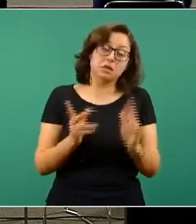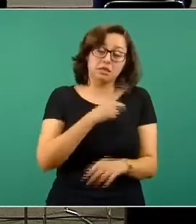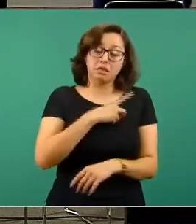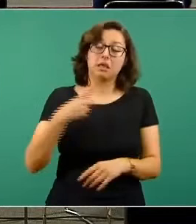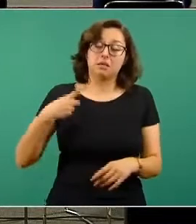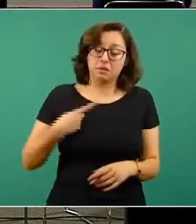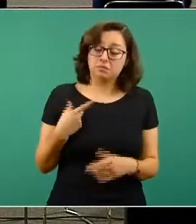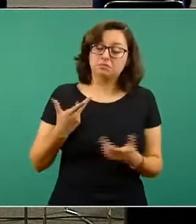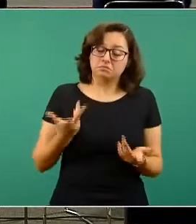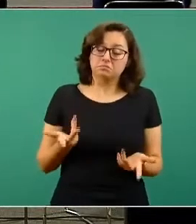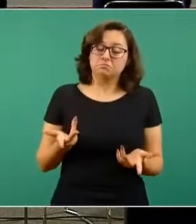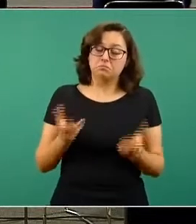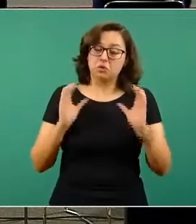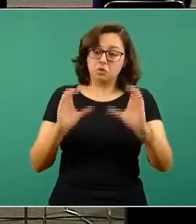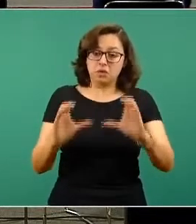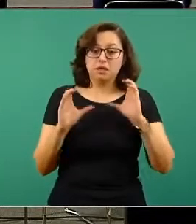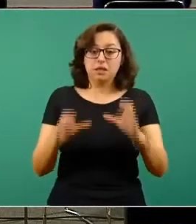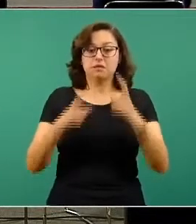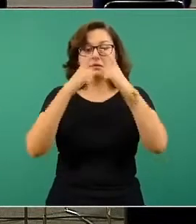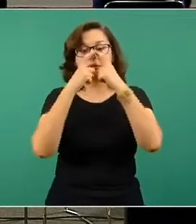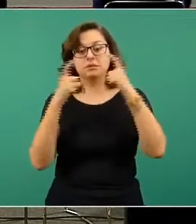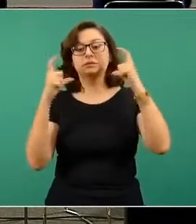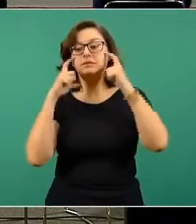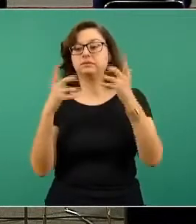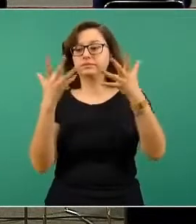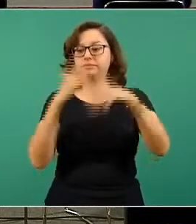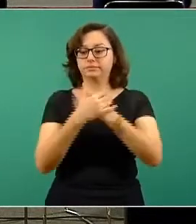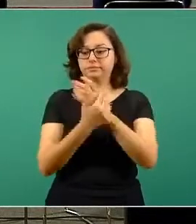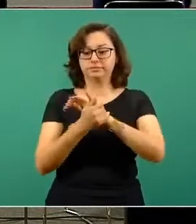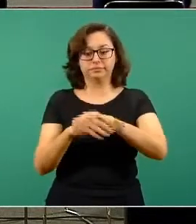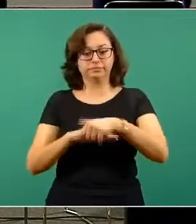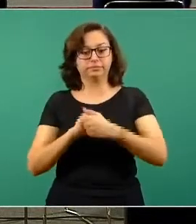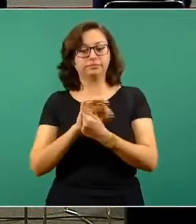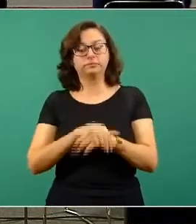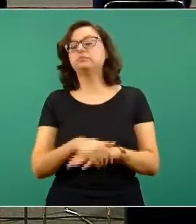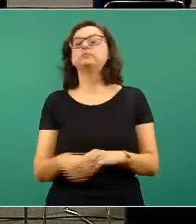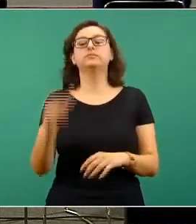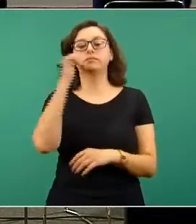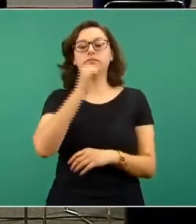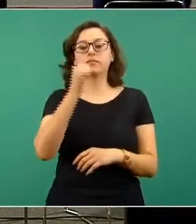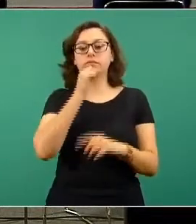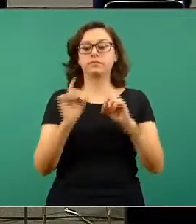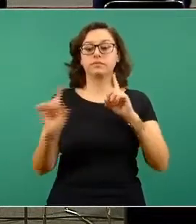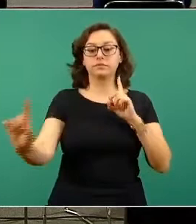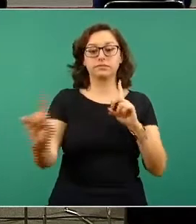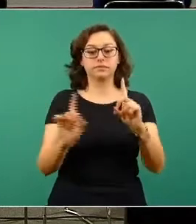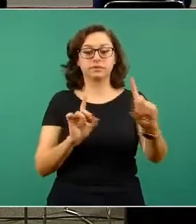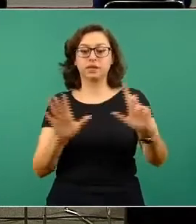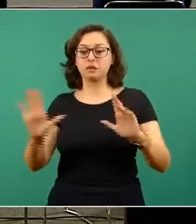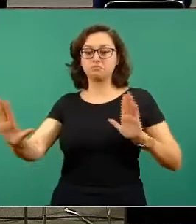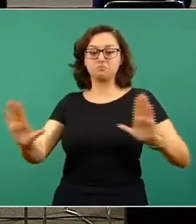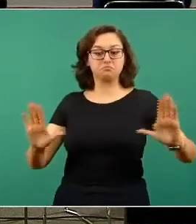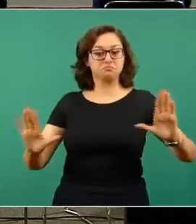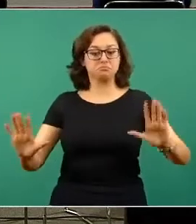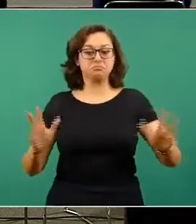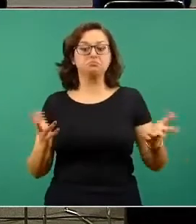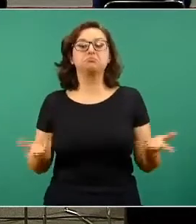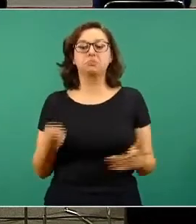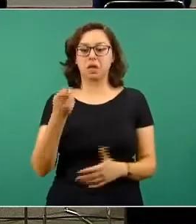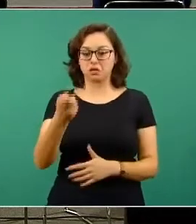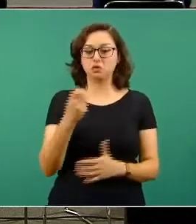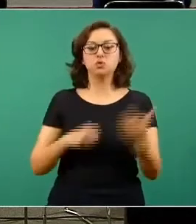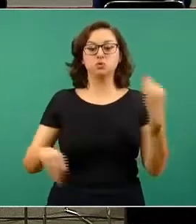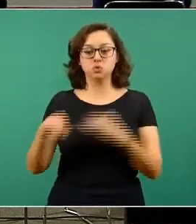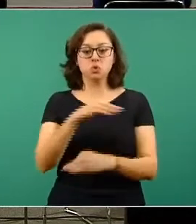lavado constante de manos y mantener en la medida de lo posible siempre la sana distancia, y es la manera como vamos a poder